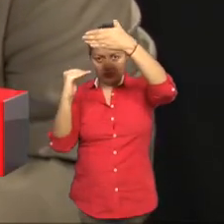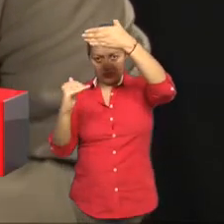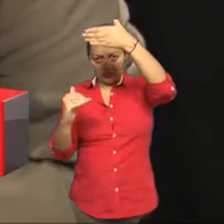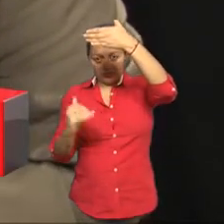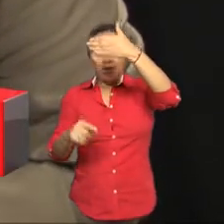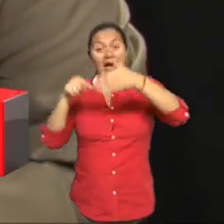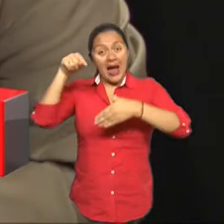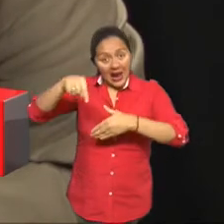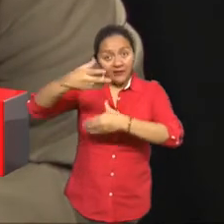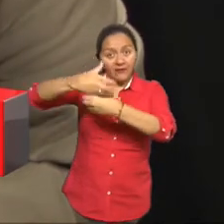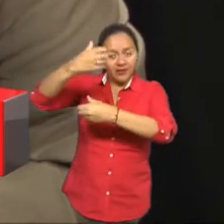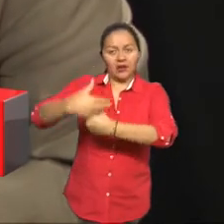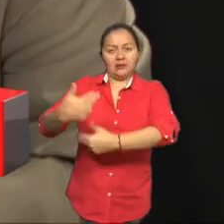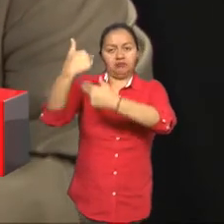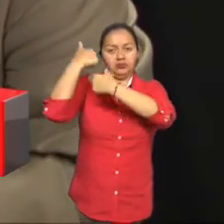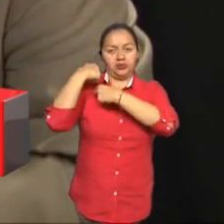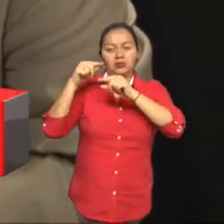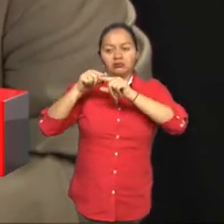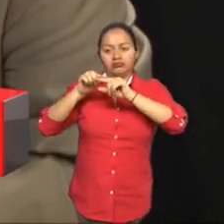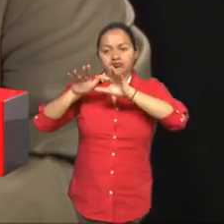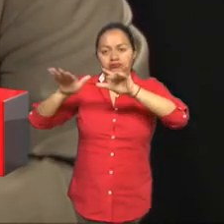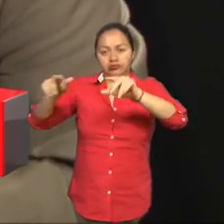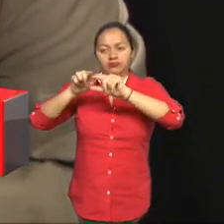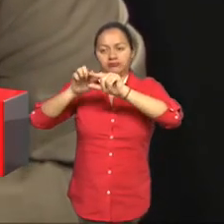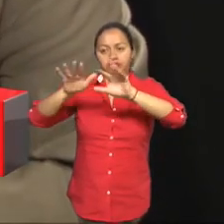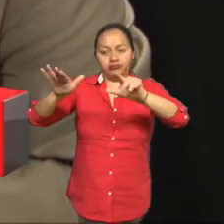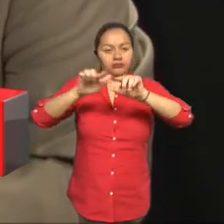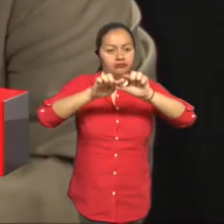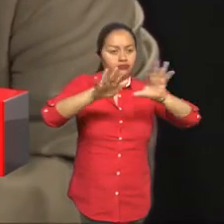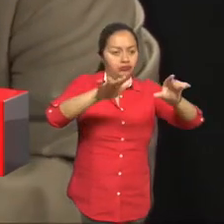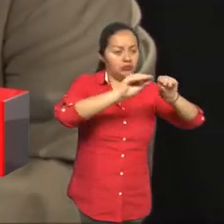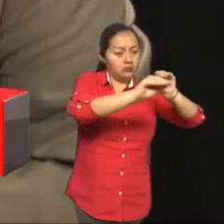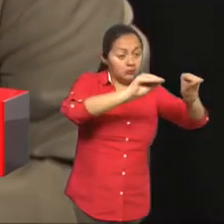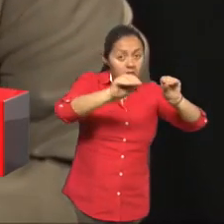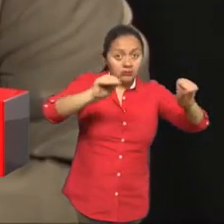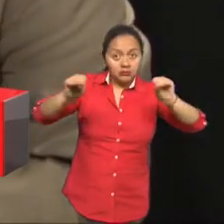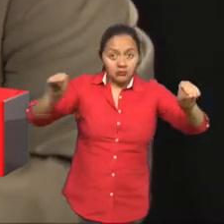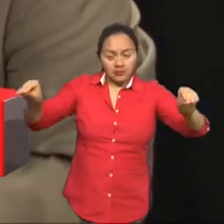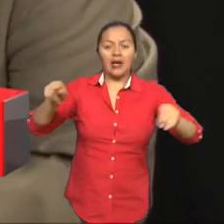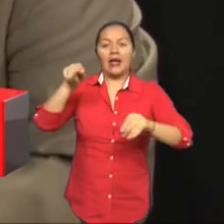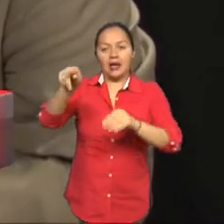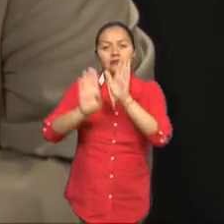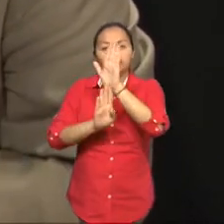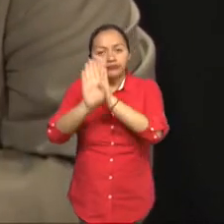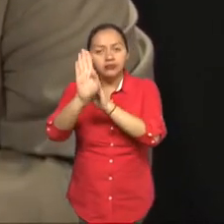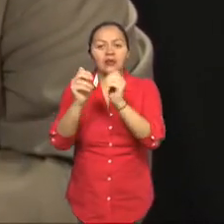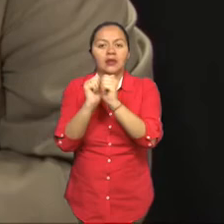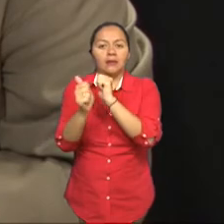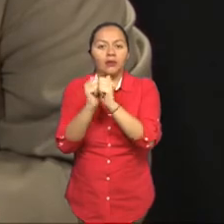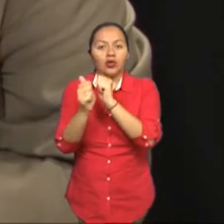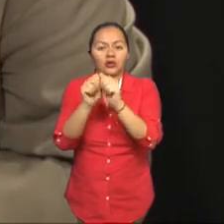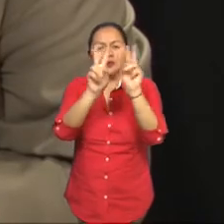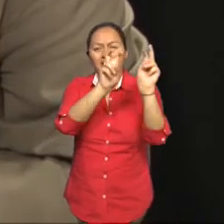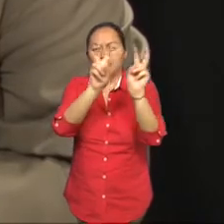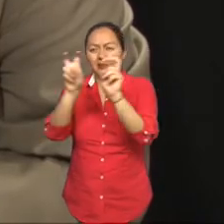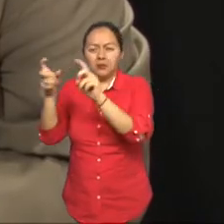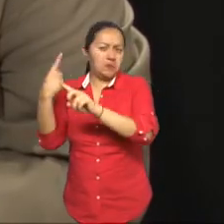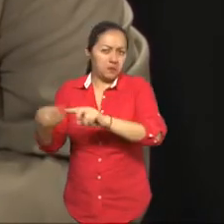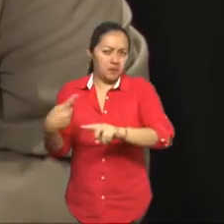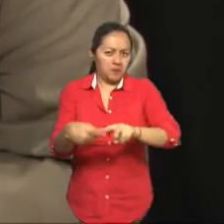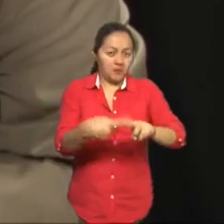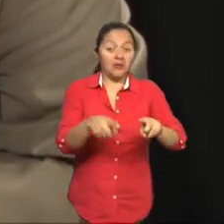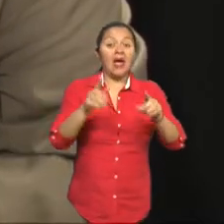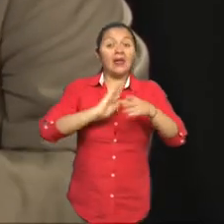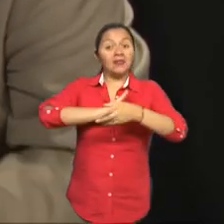iniciación, le corresponde la masificación y el desarrollo de los diferentes deportes. Y ahí pasan a la formación. Cuando el Comité Paralímpico